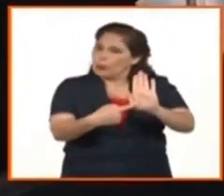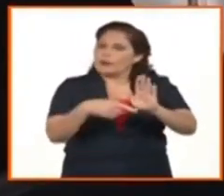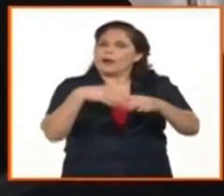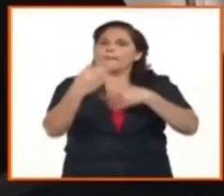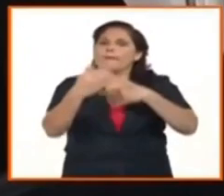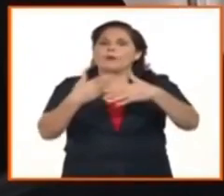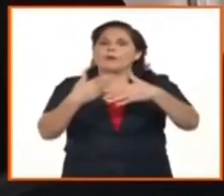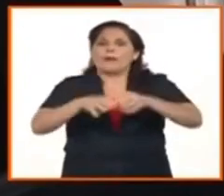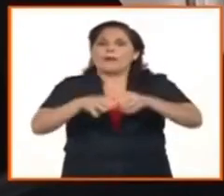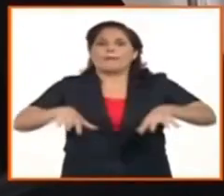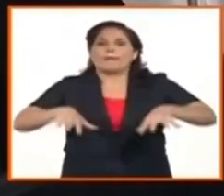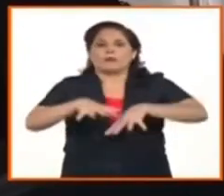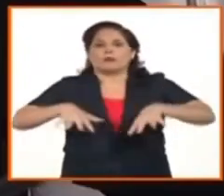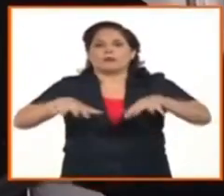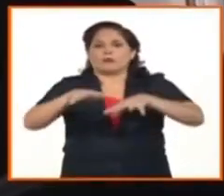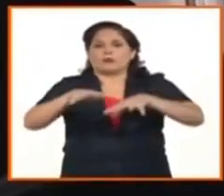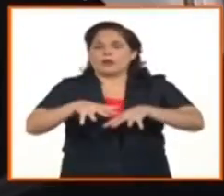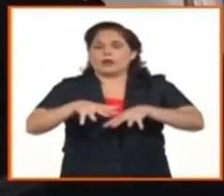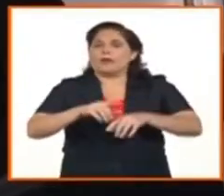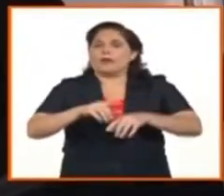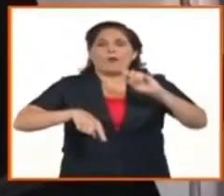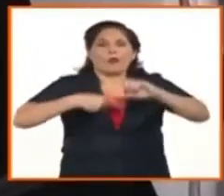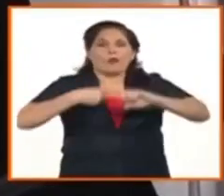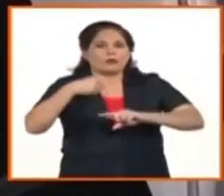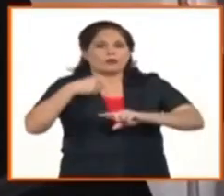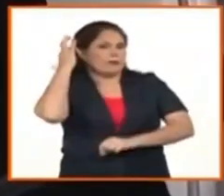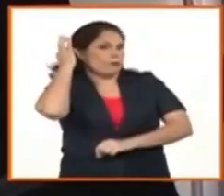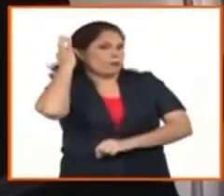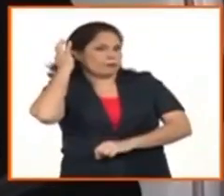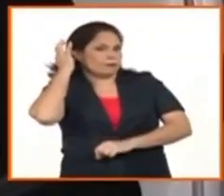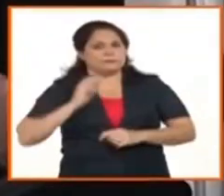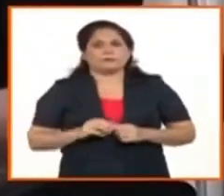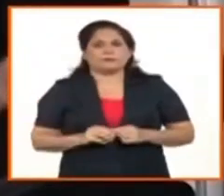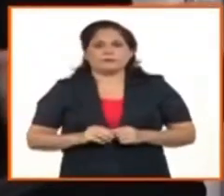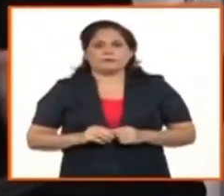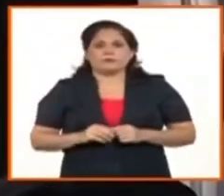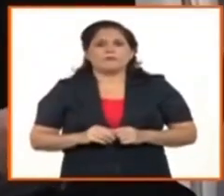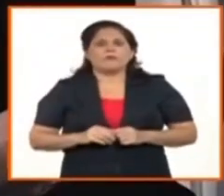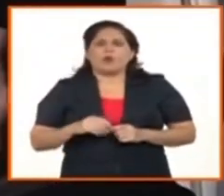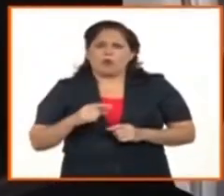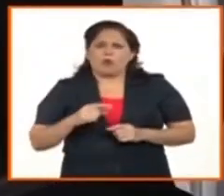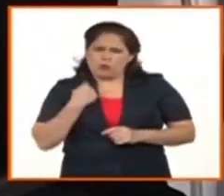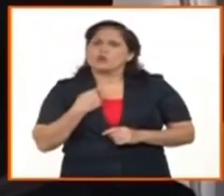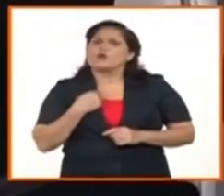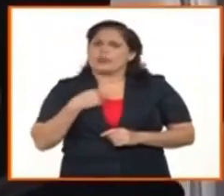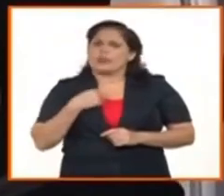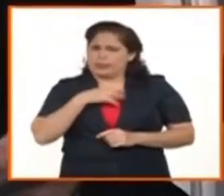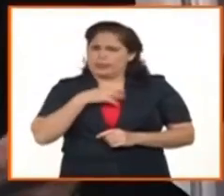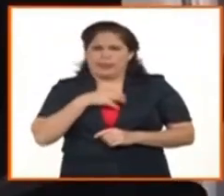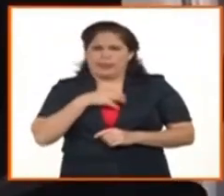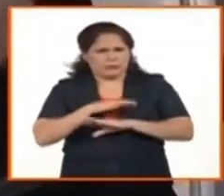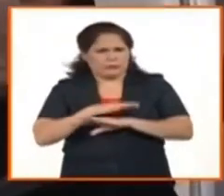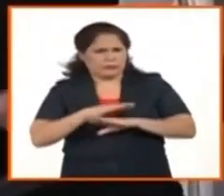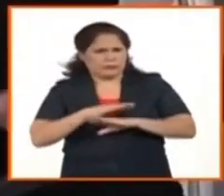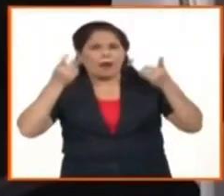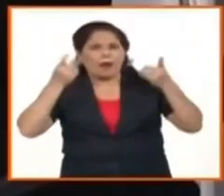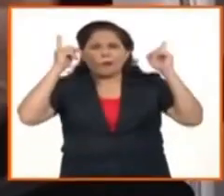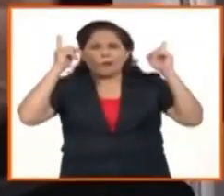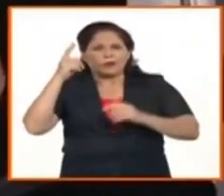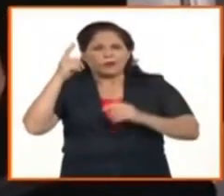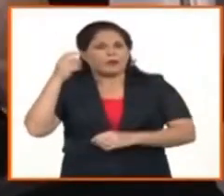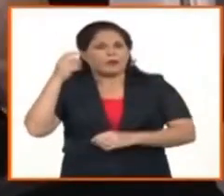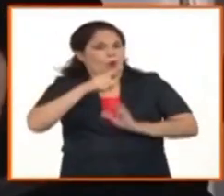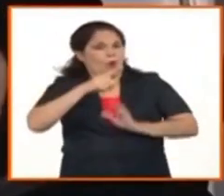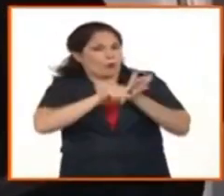del que no podemos desentendernos y del que afortunadamente tenemos una plataforma verdad política jurídica